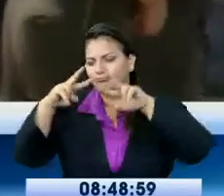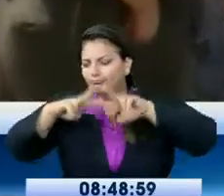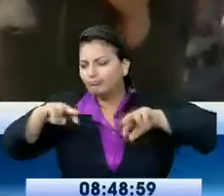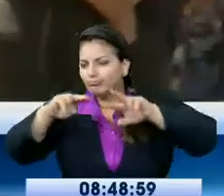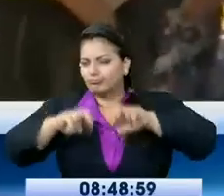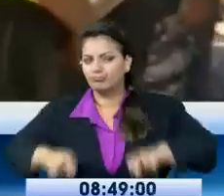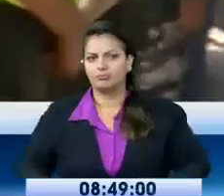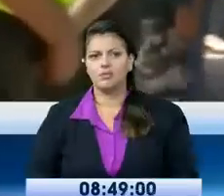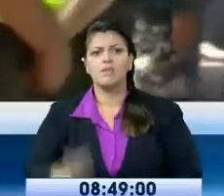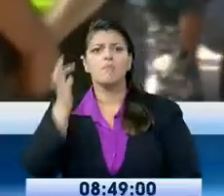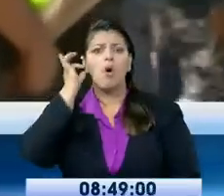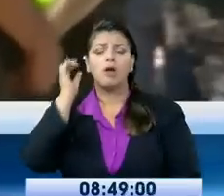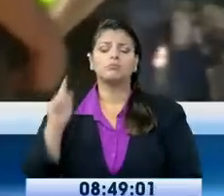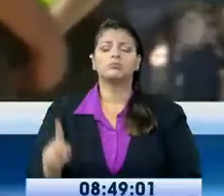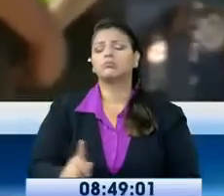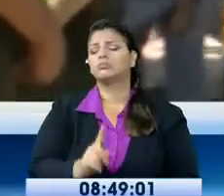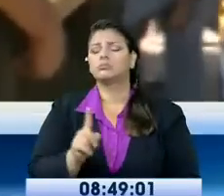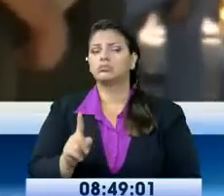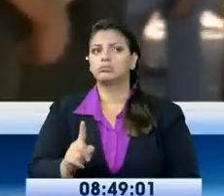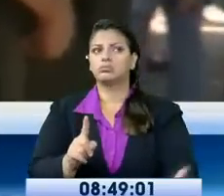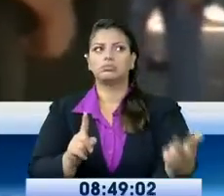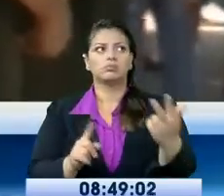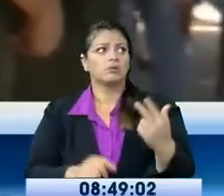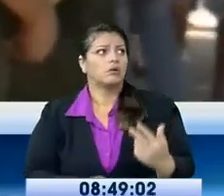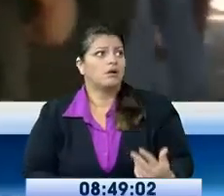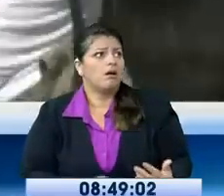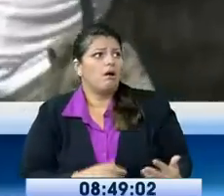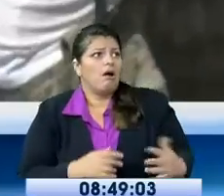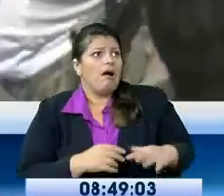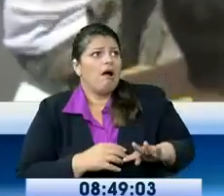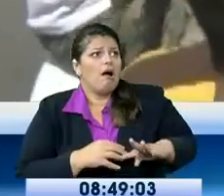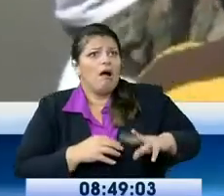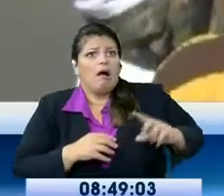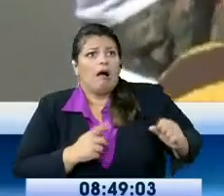pide auxilio y miembros policiales